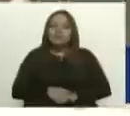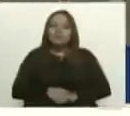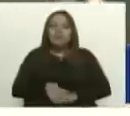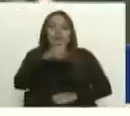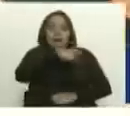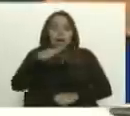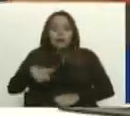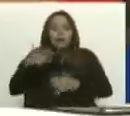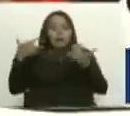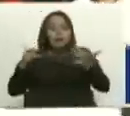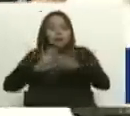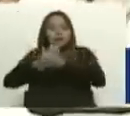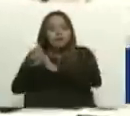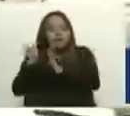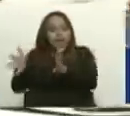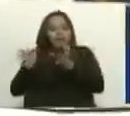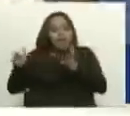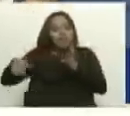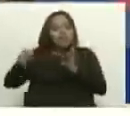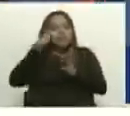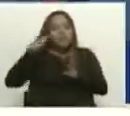Los derrotamos.